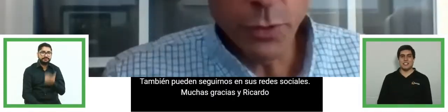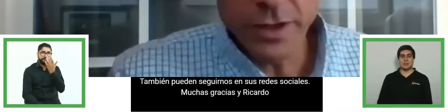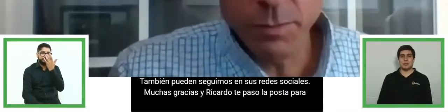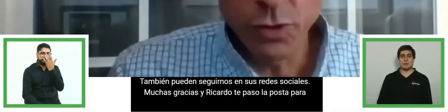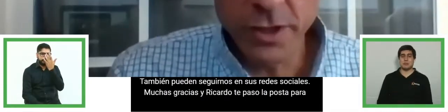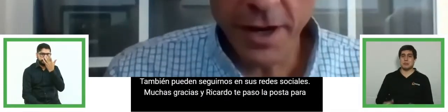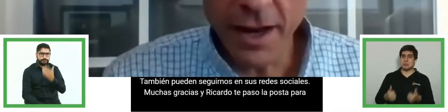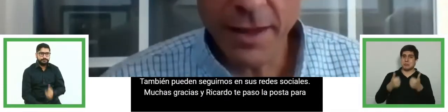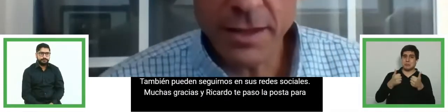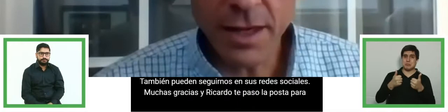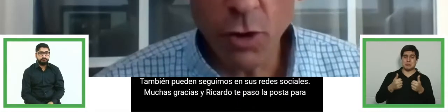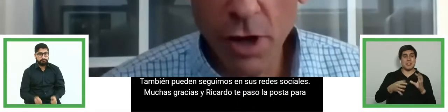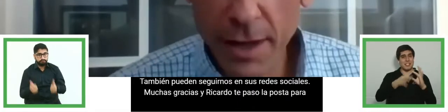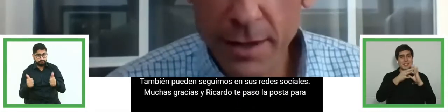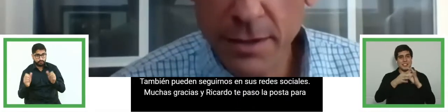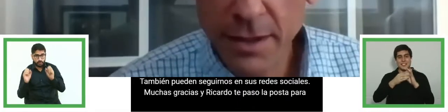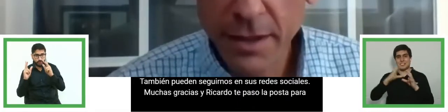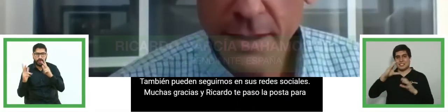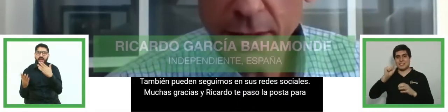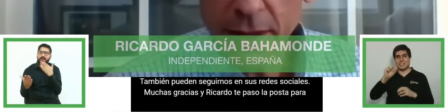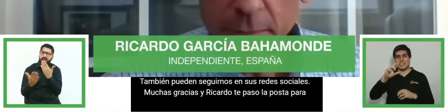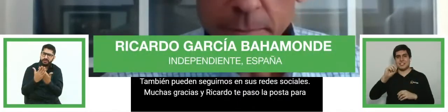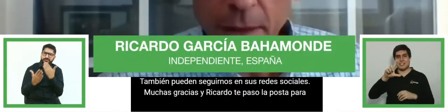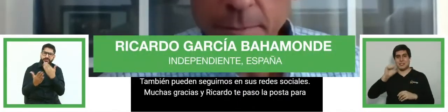Muy bien, pues muchísimas gracias, Carola.